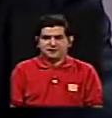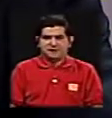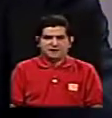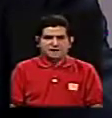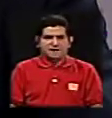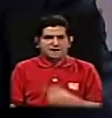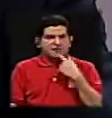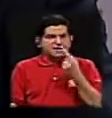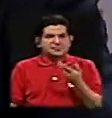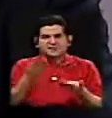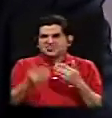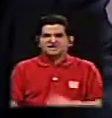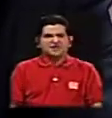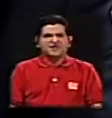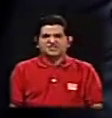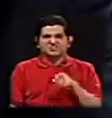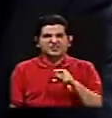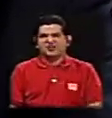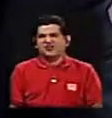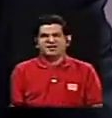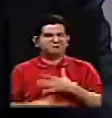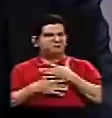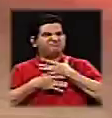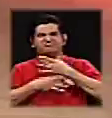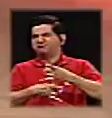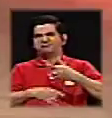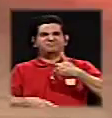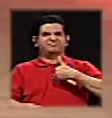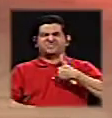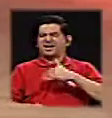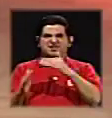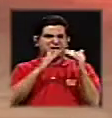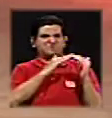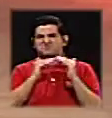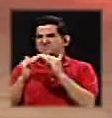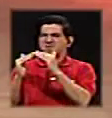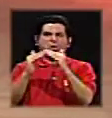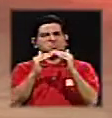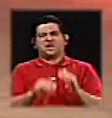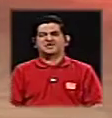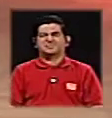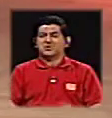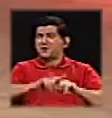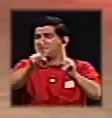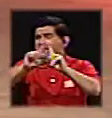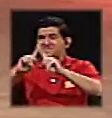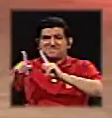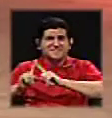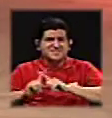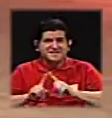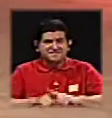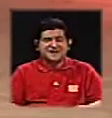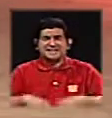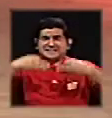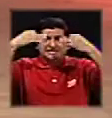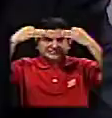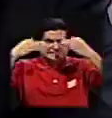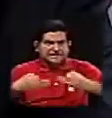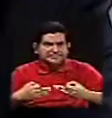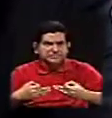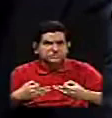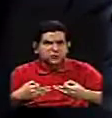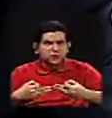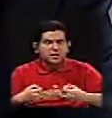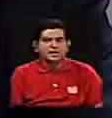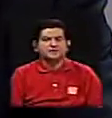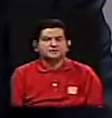de la antipatía que está generando entre la población una serie de decisiones que